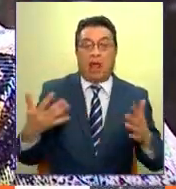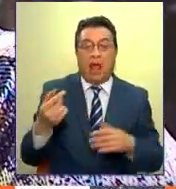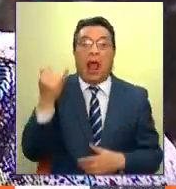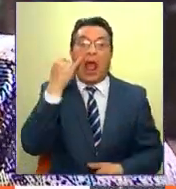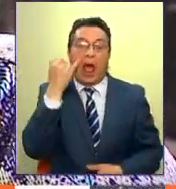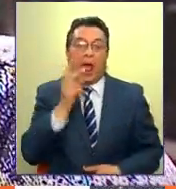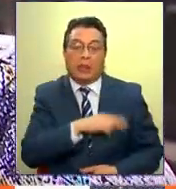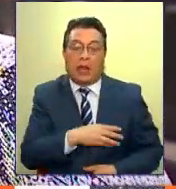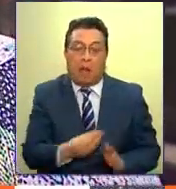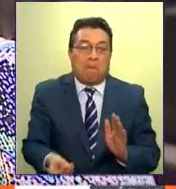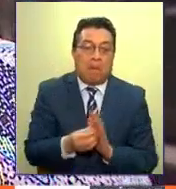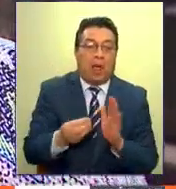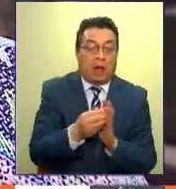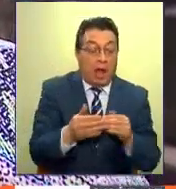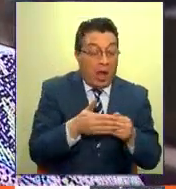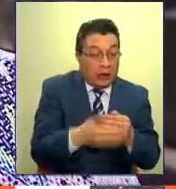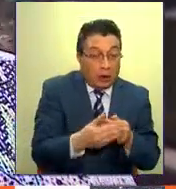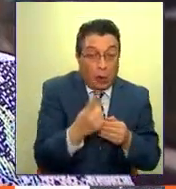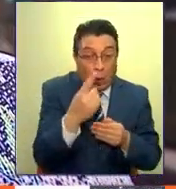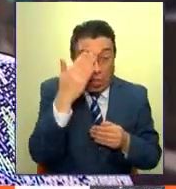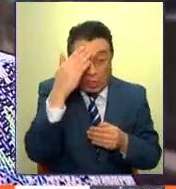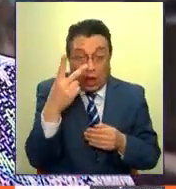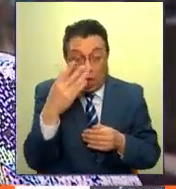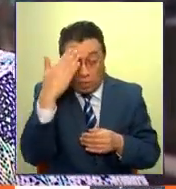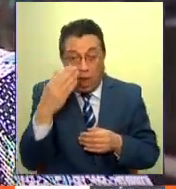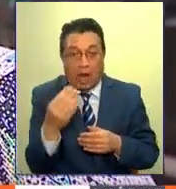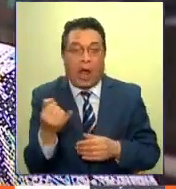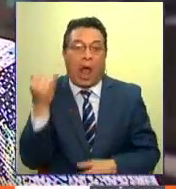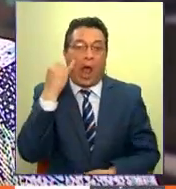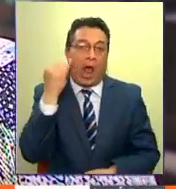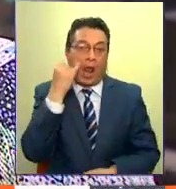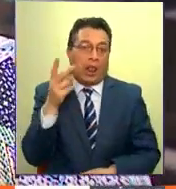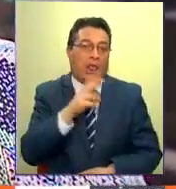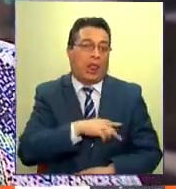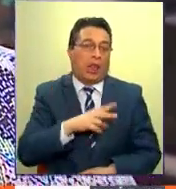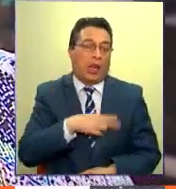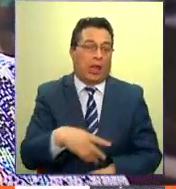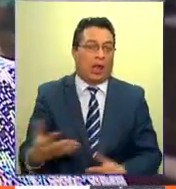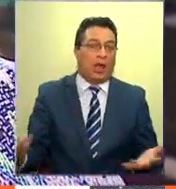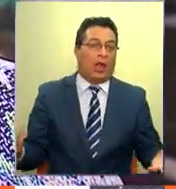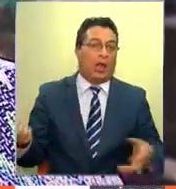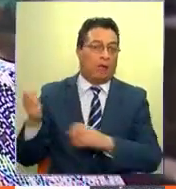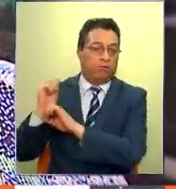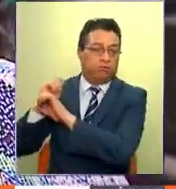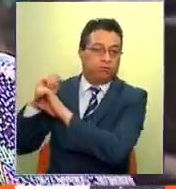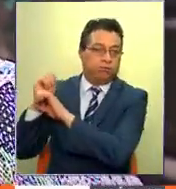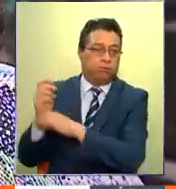igual te atrasas uno o dos días y te cobran un interés.